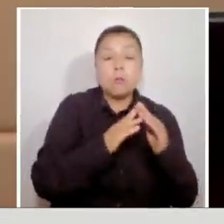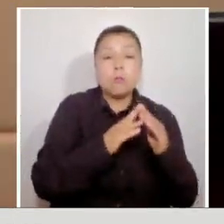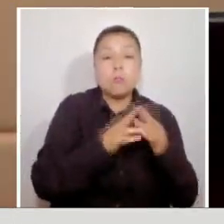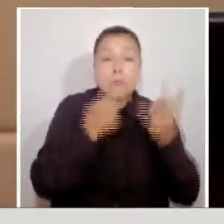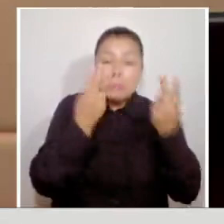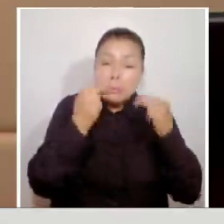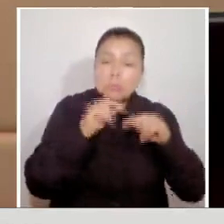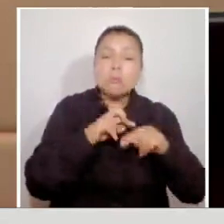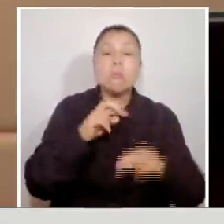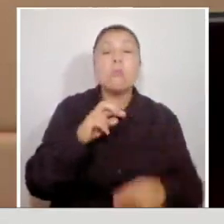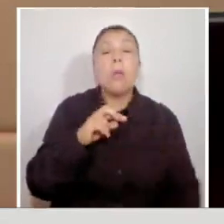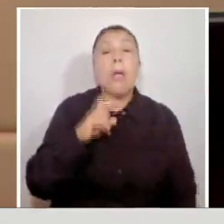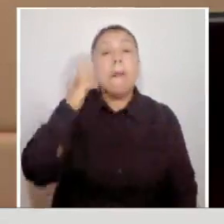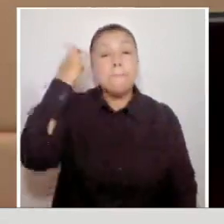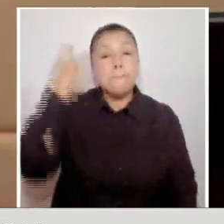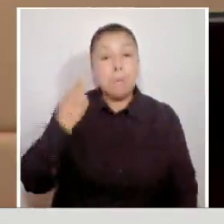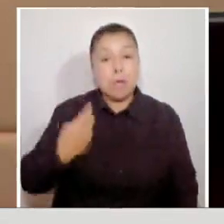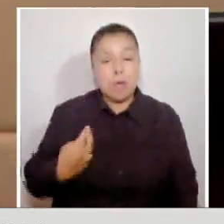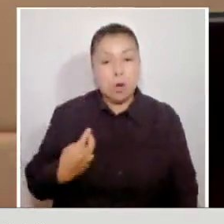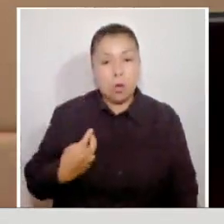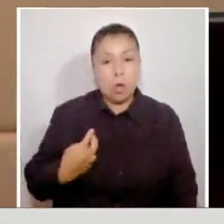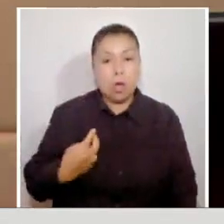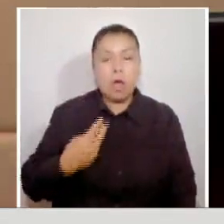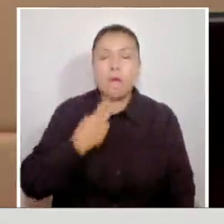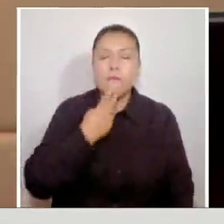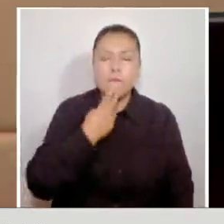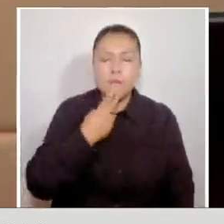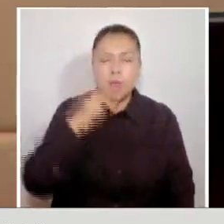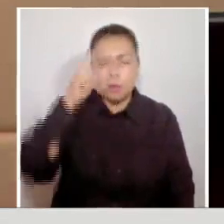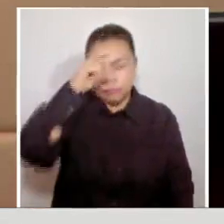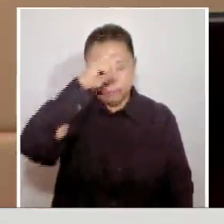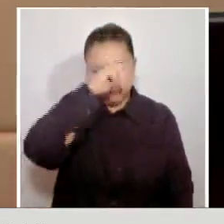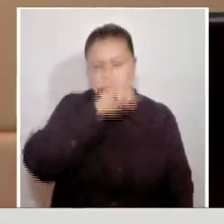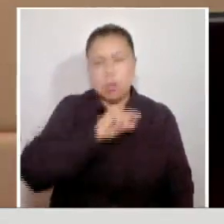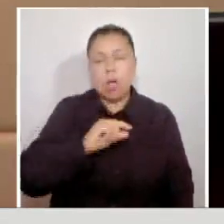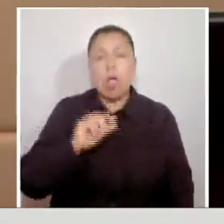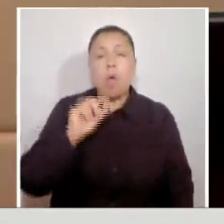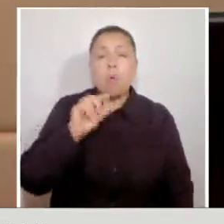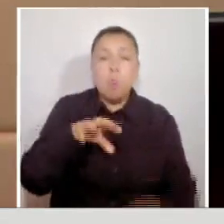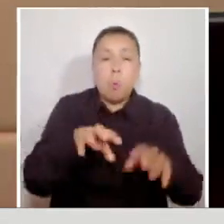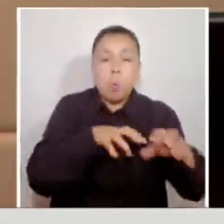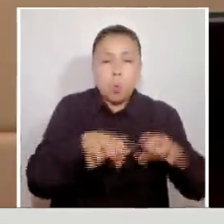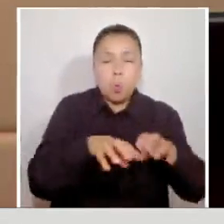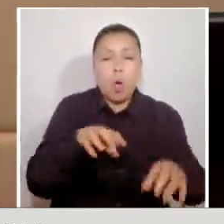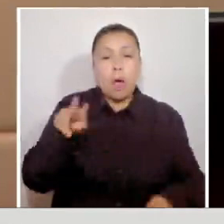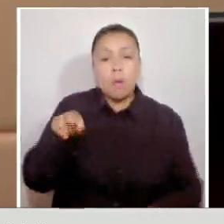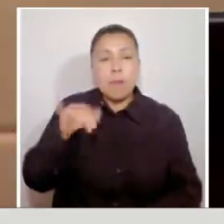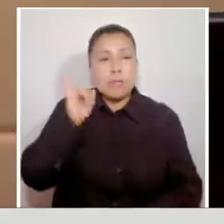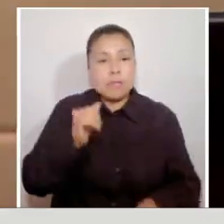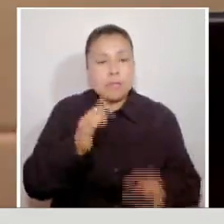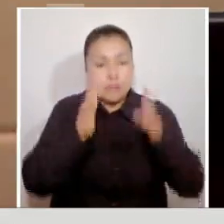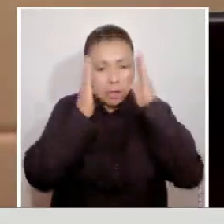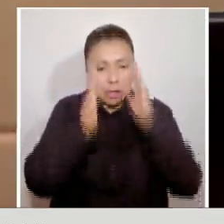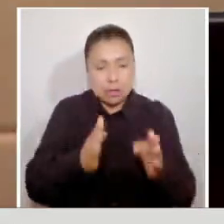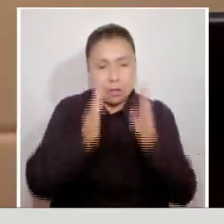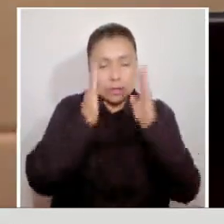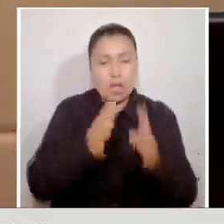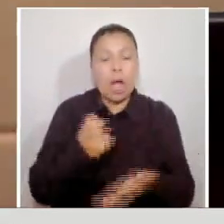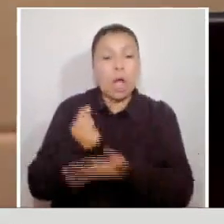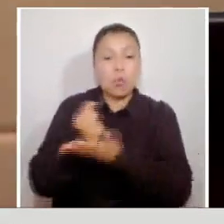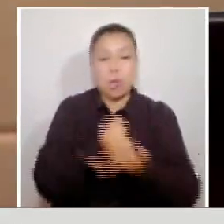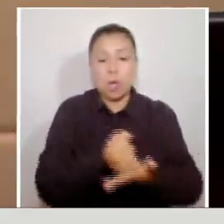peñalolén con una vida difícil con pocos recursos su madre siempre pendiente tratando de sacarlo